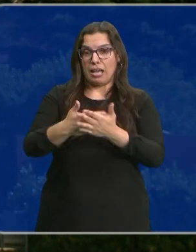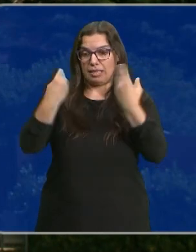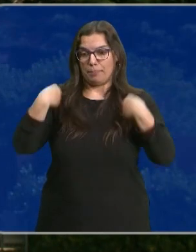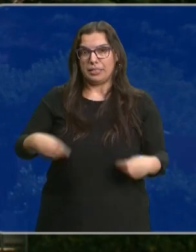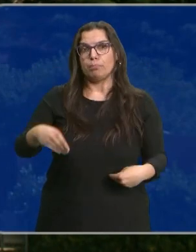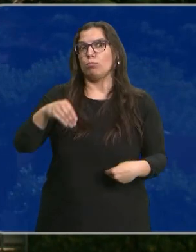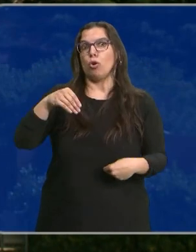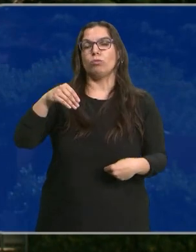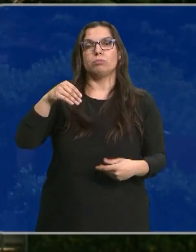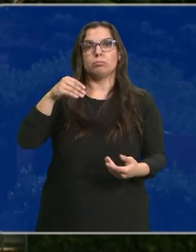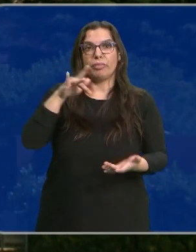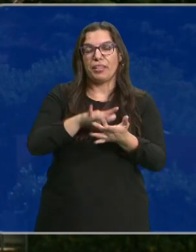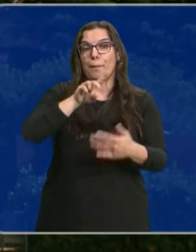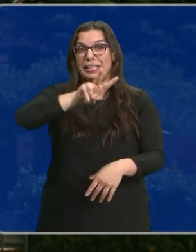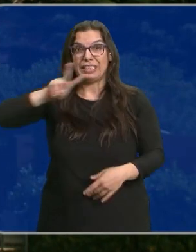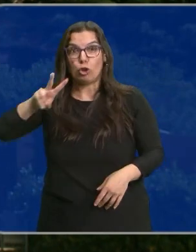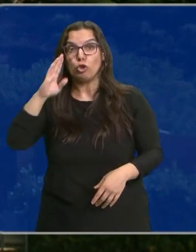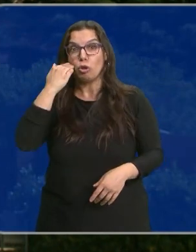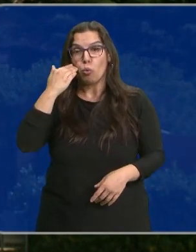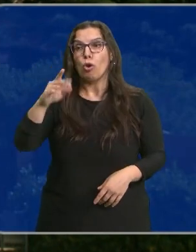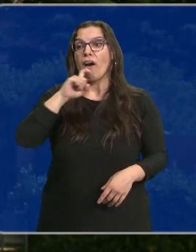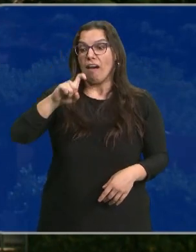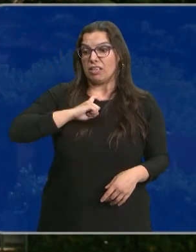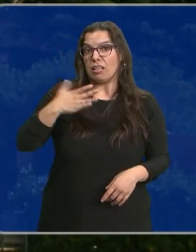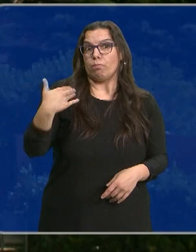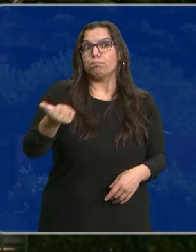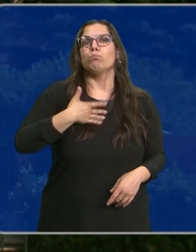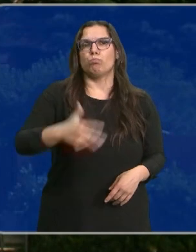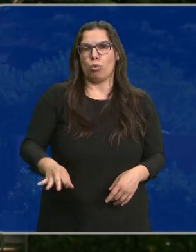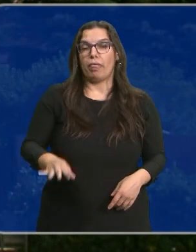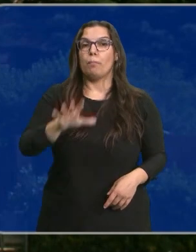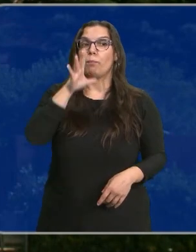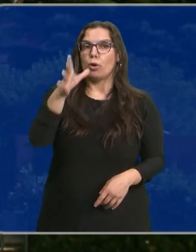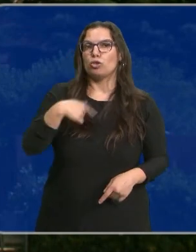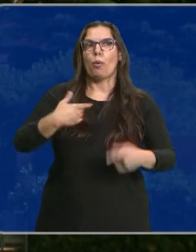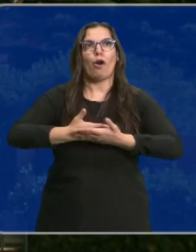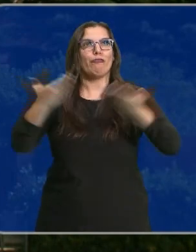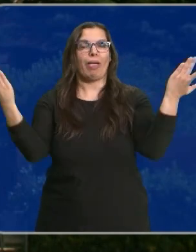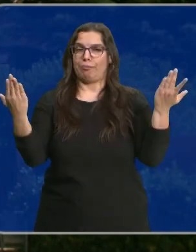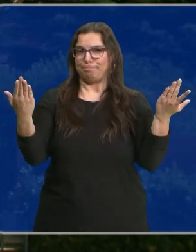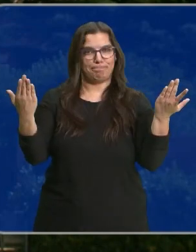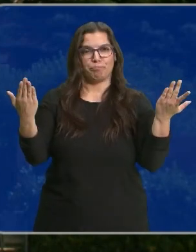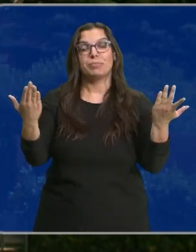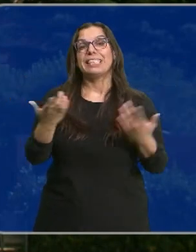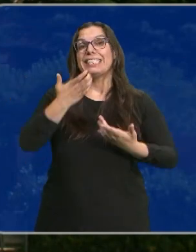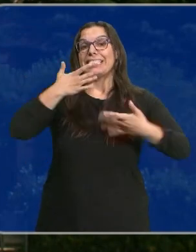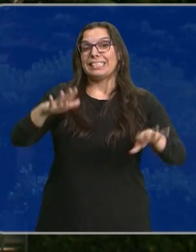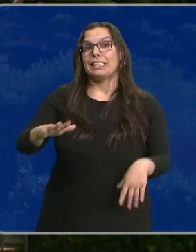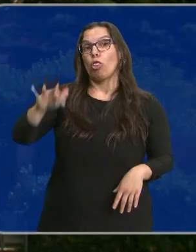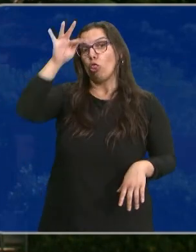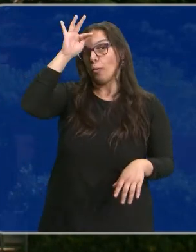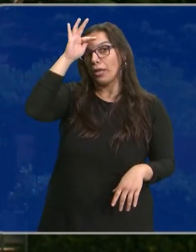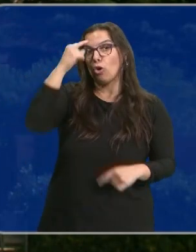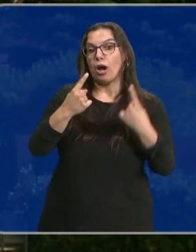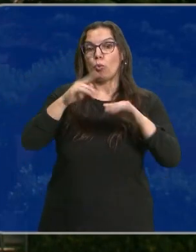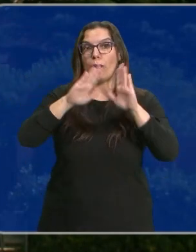el mismo sábado, el mismo sábado 22 de julio. Por eso no debemos confiarnos. Eso sí, si el domingo quedan